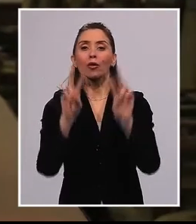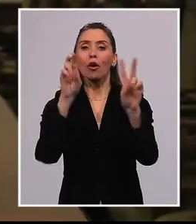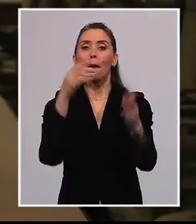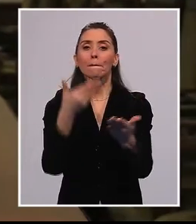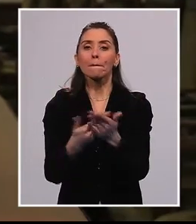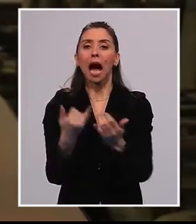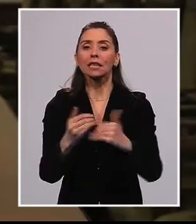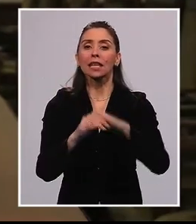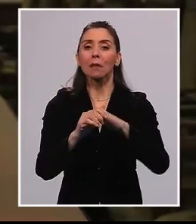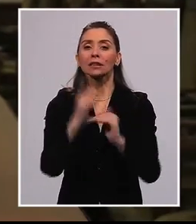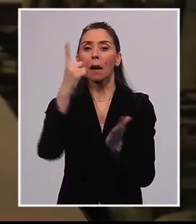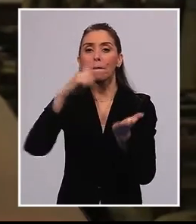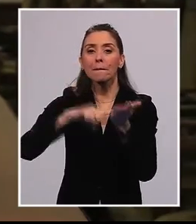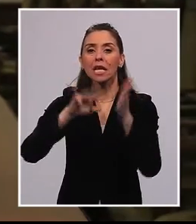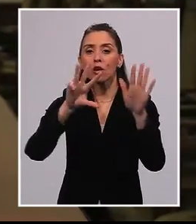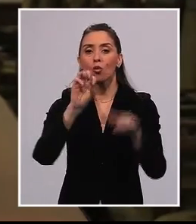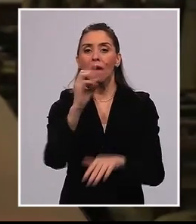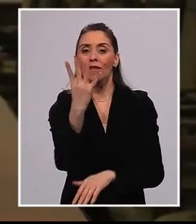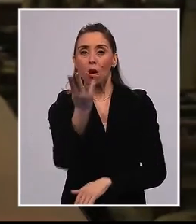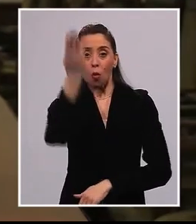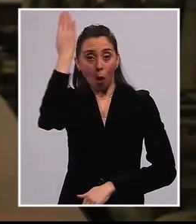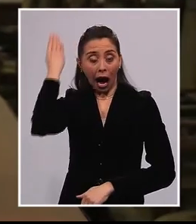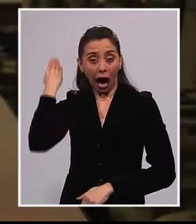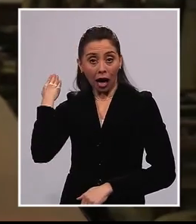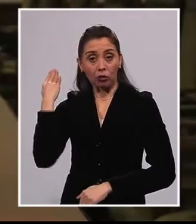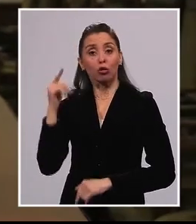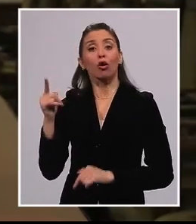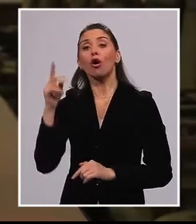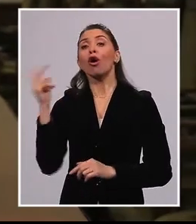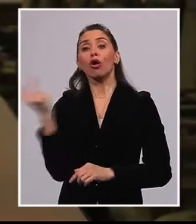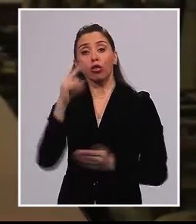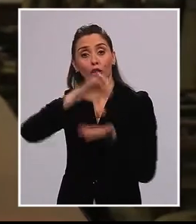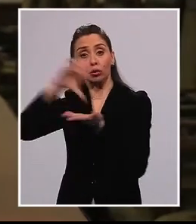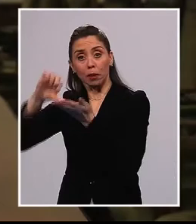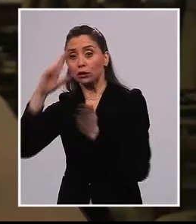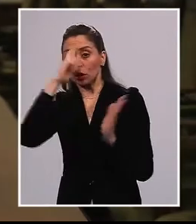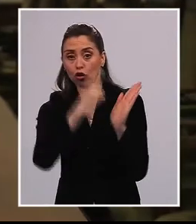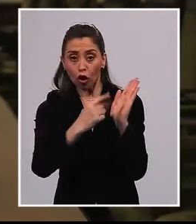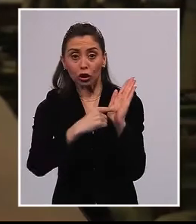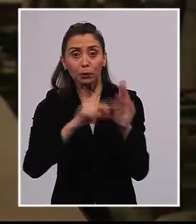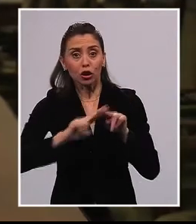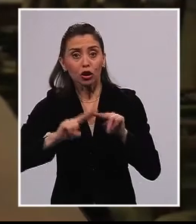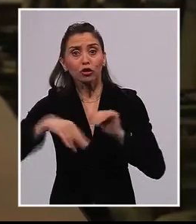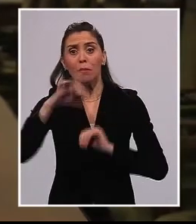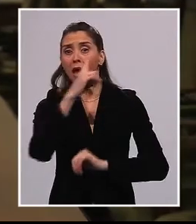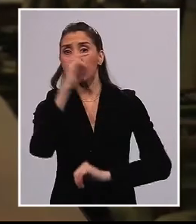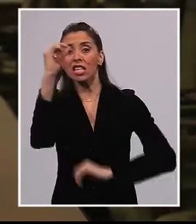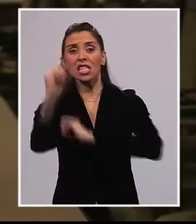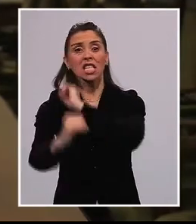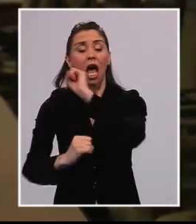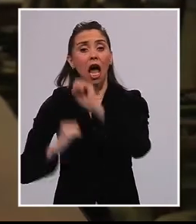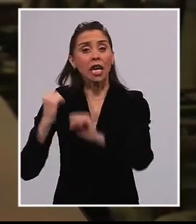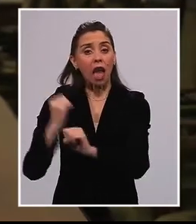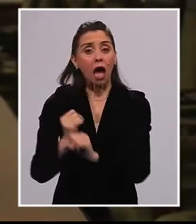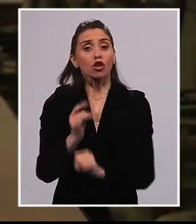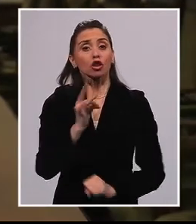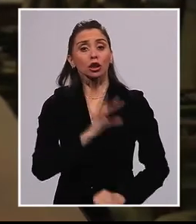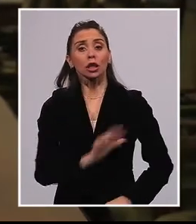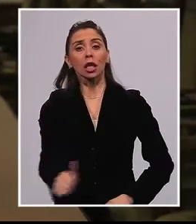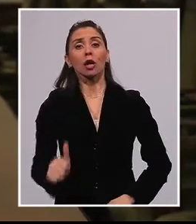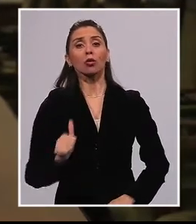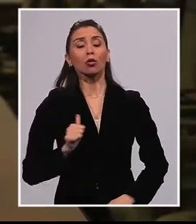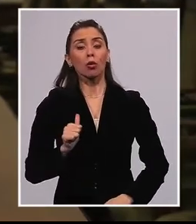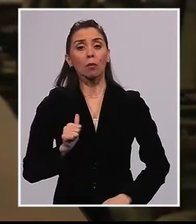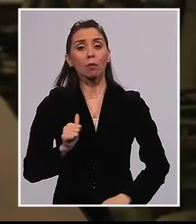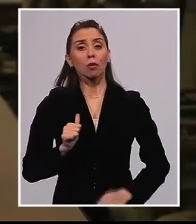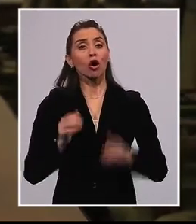1904 el cual ha sido respetado e implementado por ambos estados por más de un siglo dando chile cumplimiento